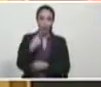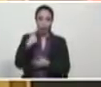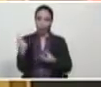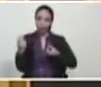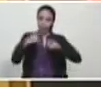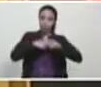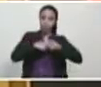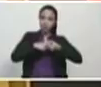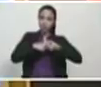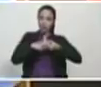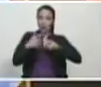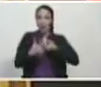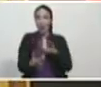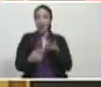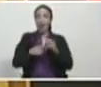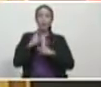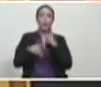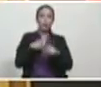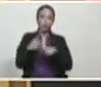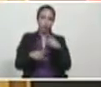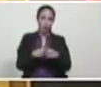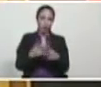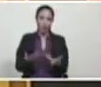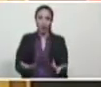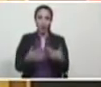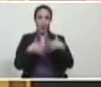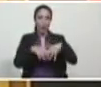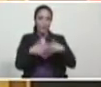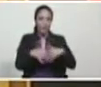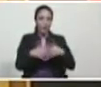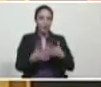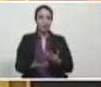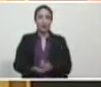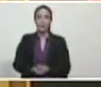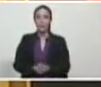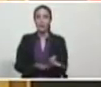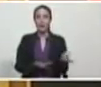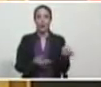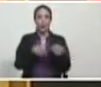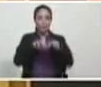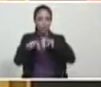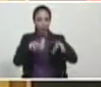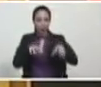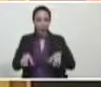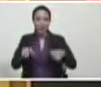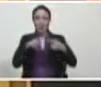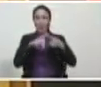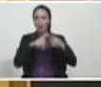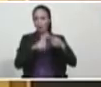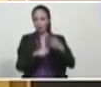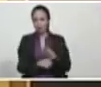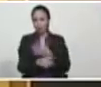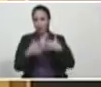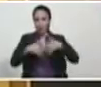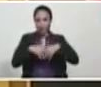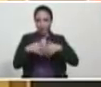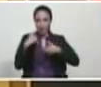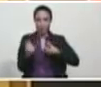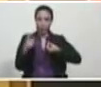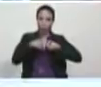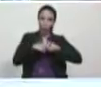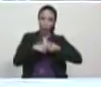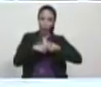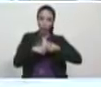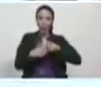nacional de todos los sectores industriales de partes y autopartes a el sistema